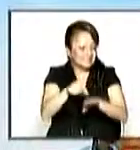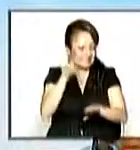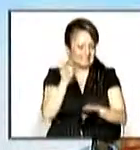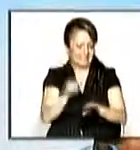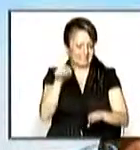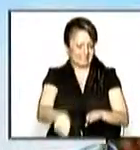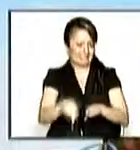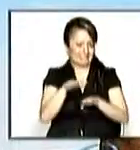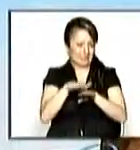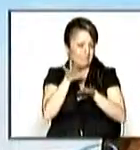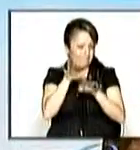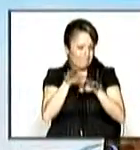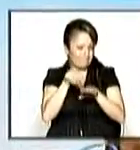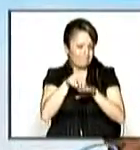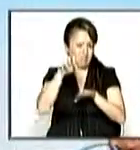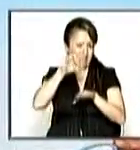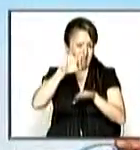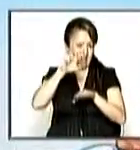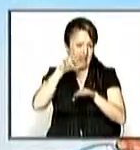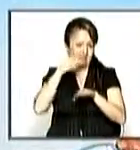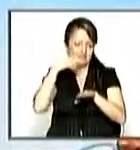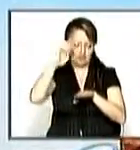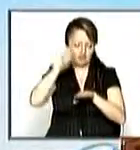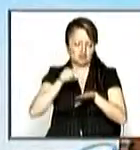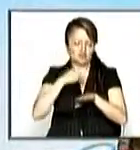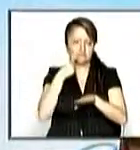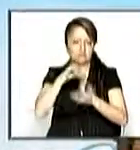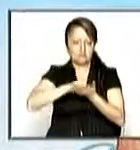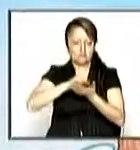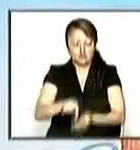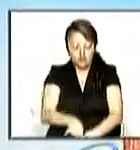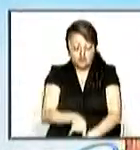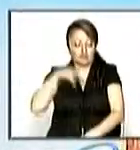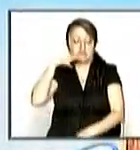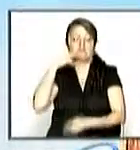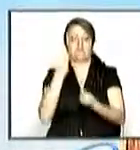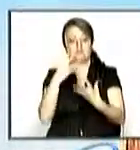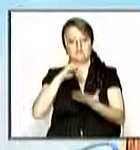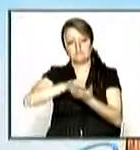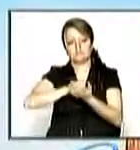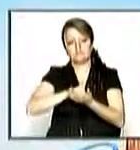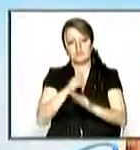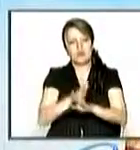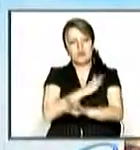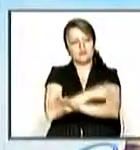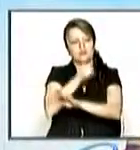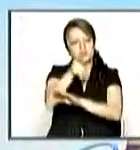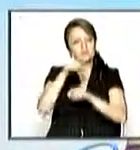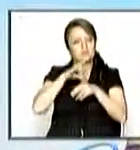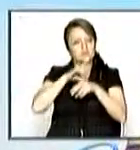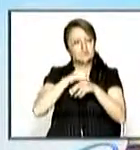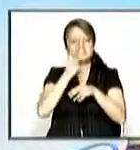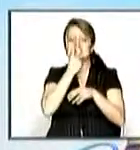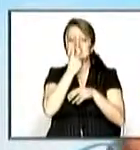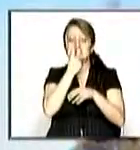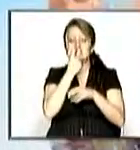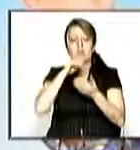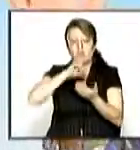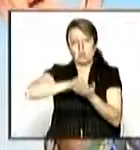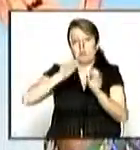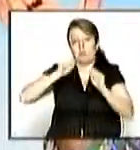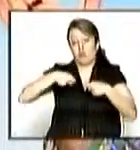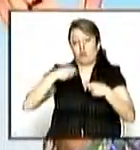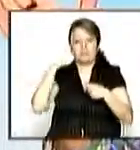sistema neurológico es uno solo. Y como lo hemos mencionado en varios programas de odontología, podemos interpretar